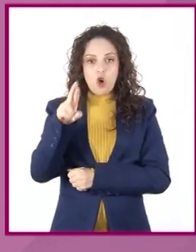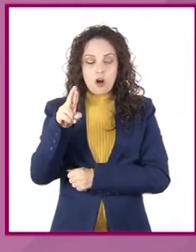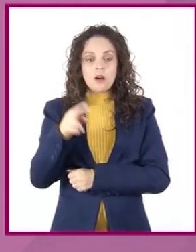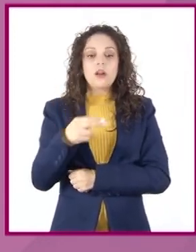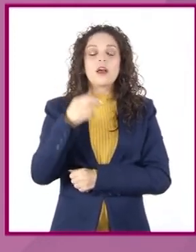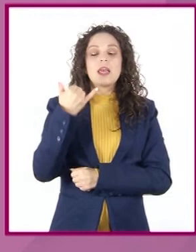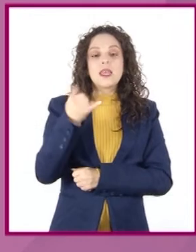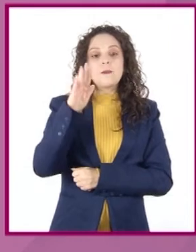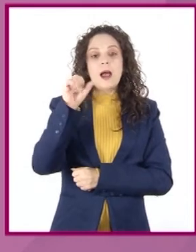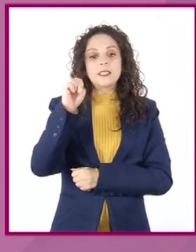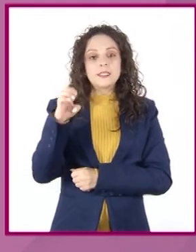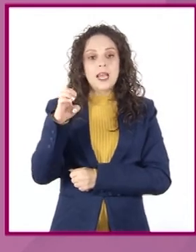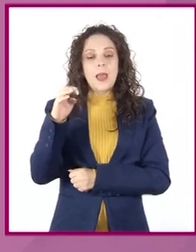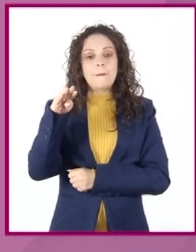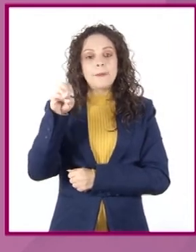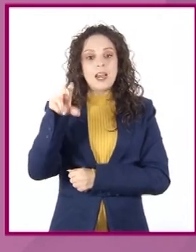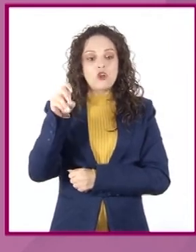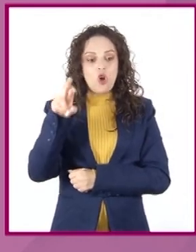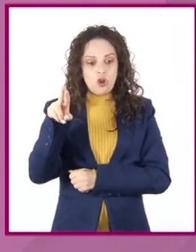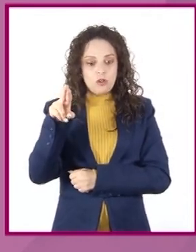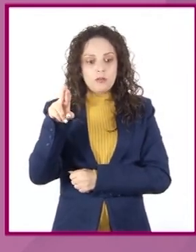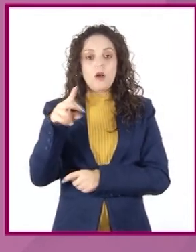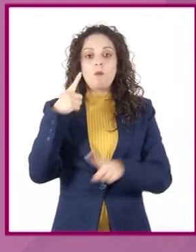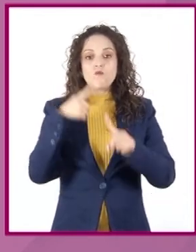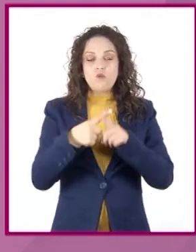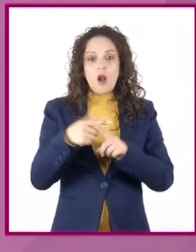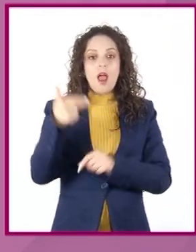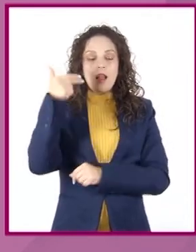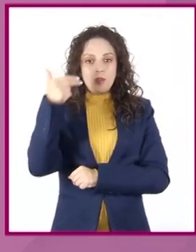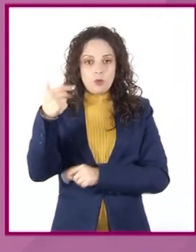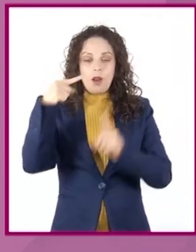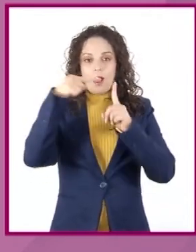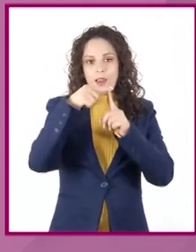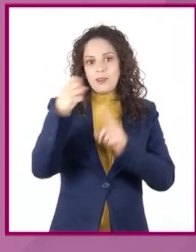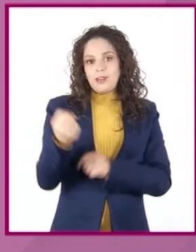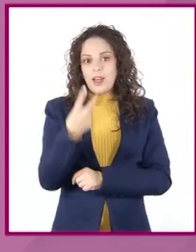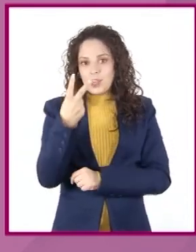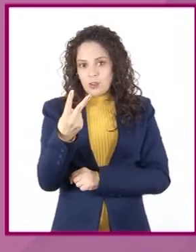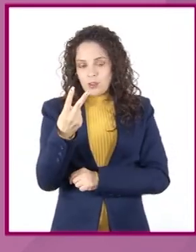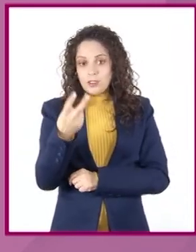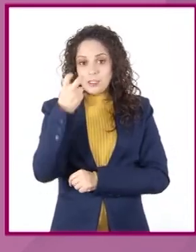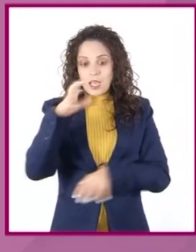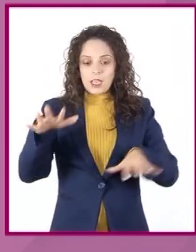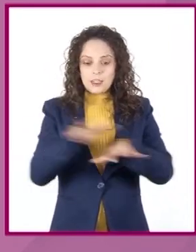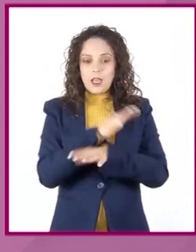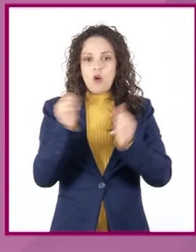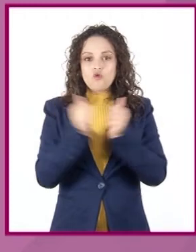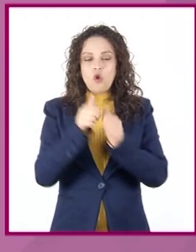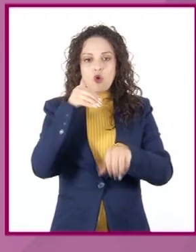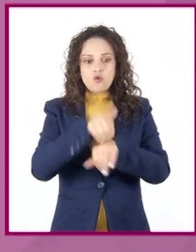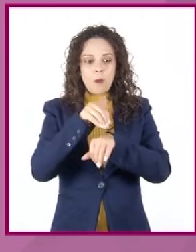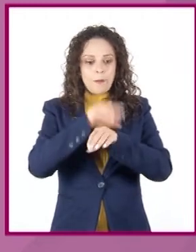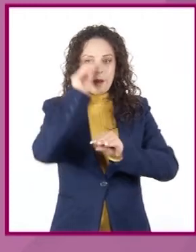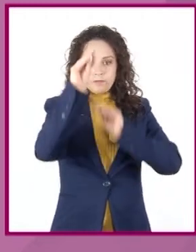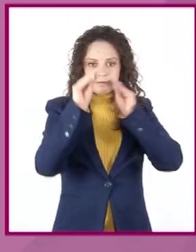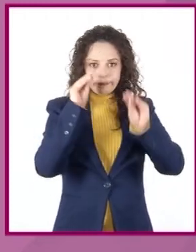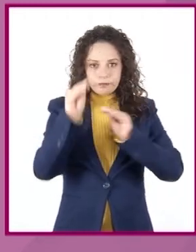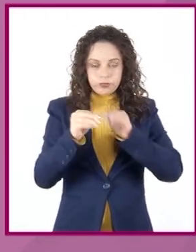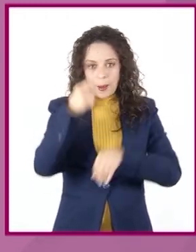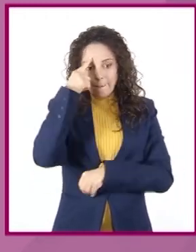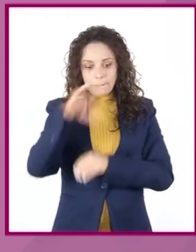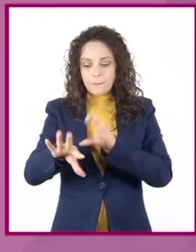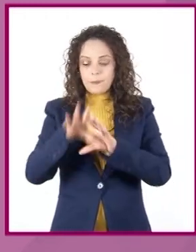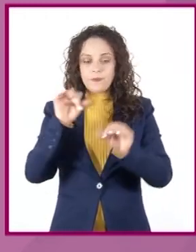y dividiendo el resultado entre 2. Sustituimos los valores de nuestra base en la fórmula para obtener el área.